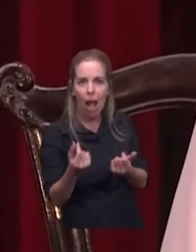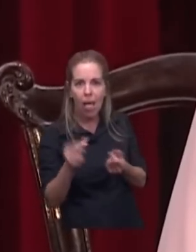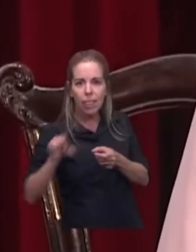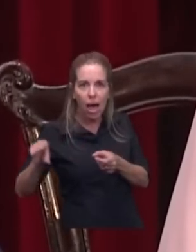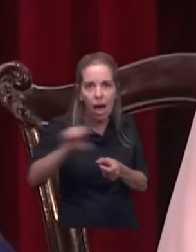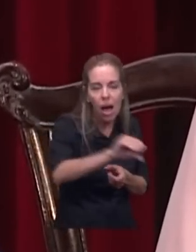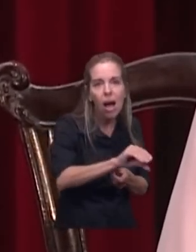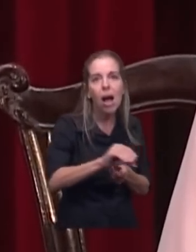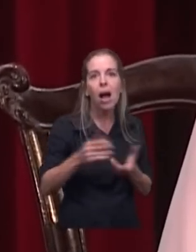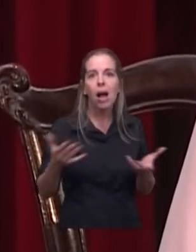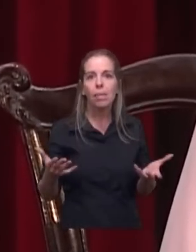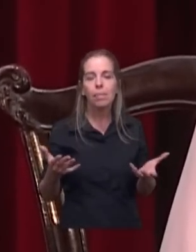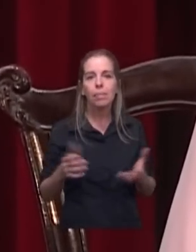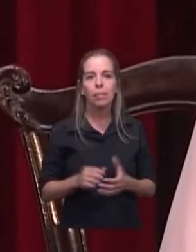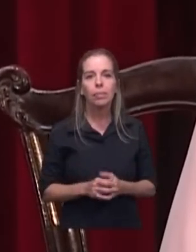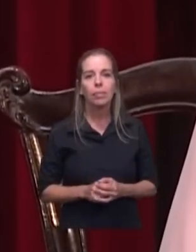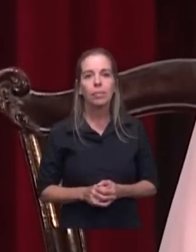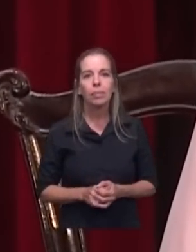coparticipables,